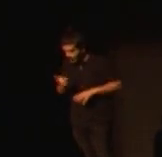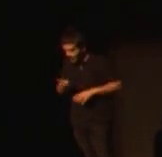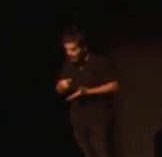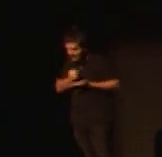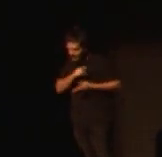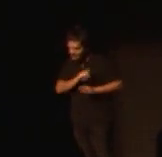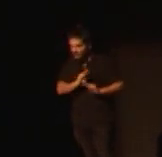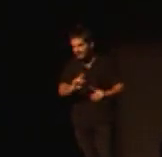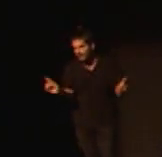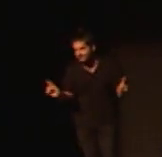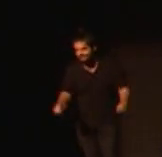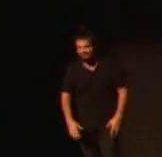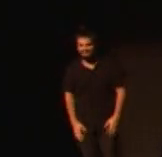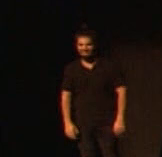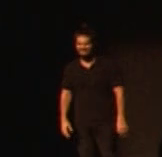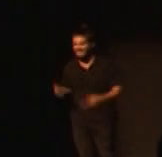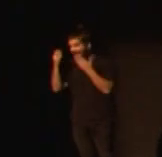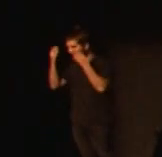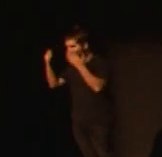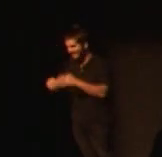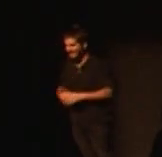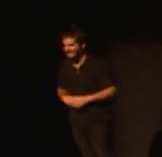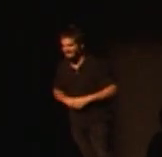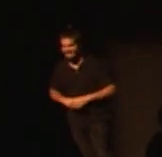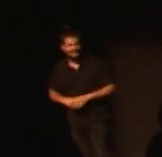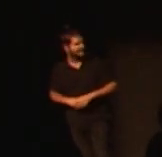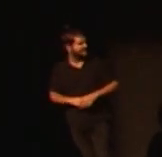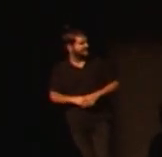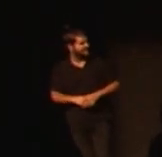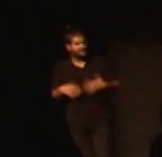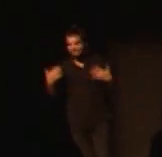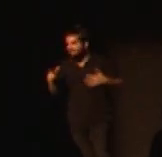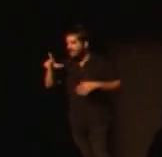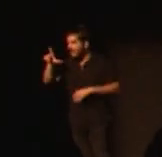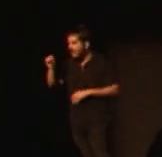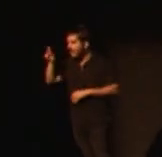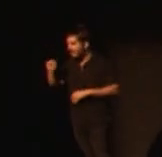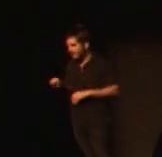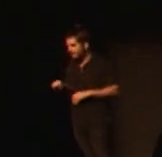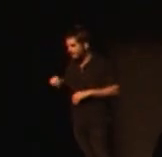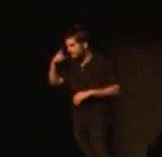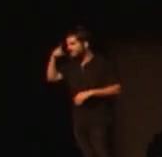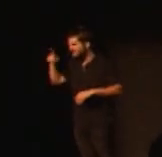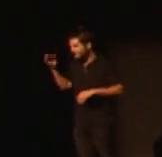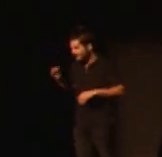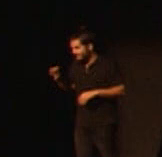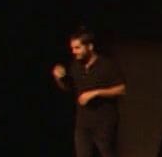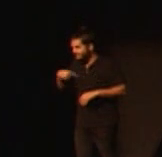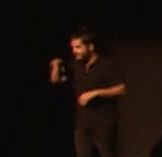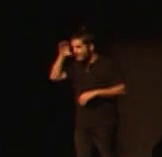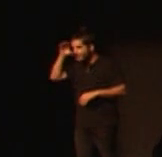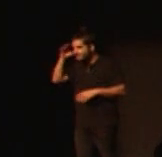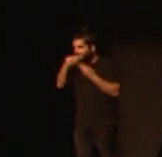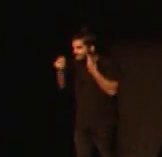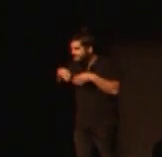enhorabuena, ¿eh? Es guapísima. Ay, Laura, ¿sabes qué? Dime. Es que yo, escuchando todas estas